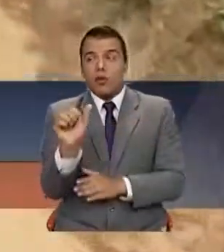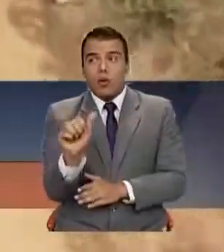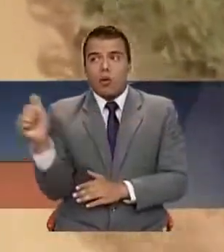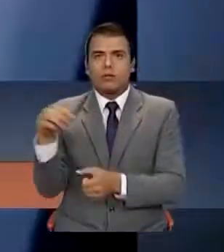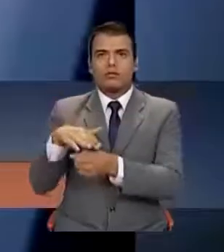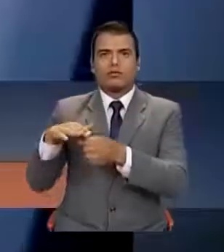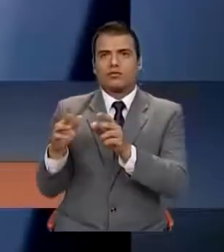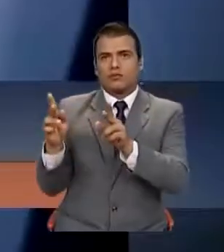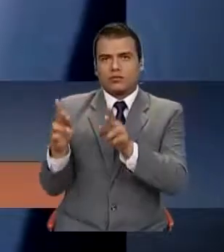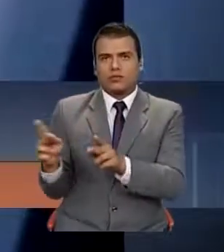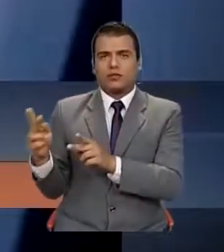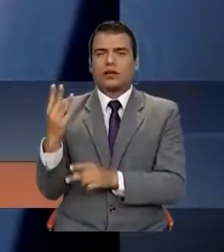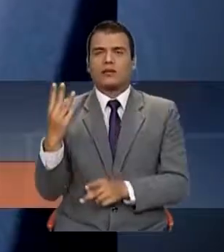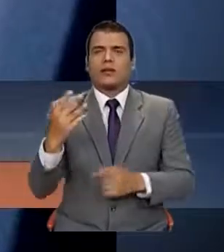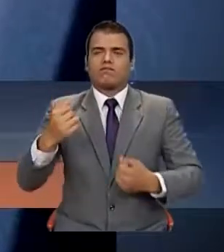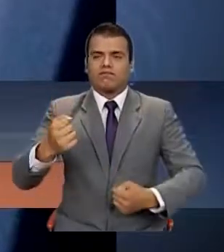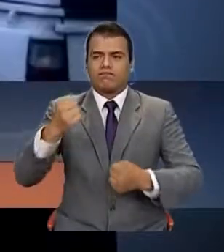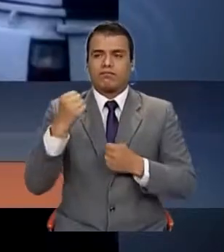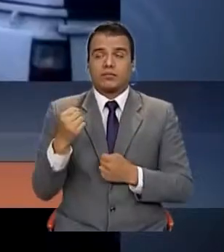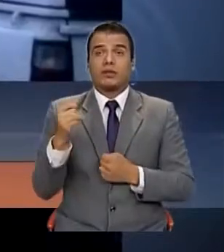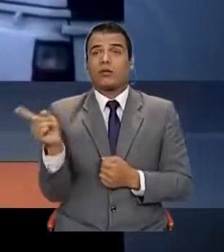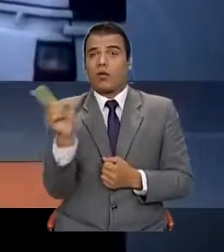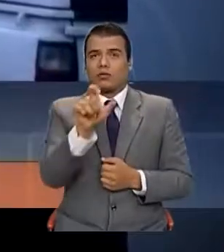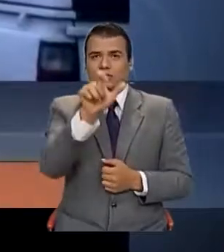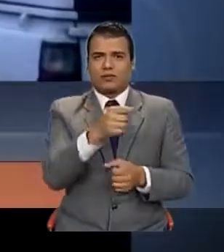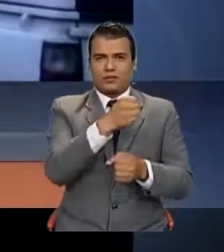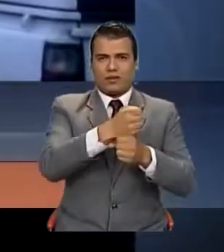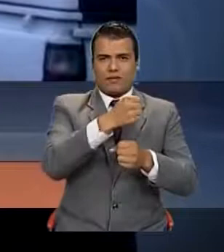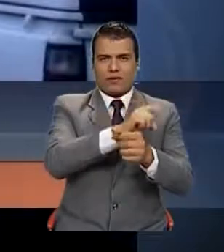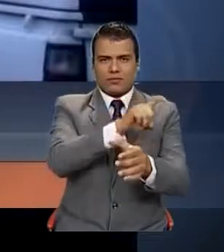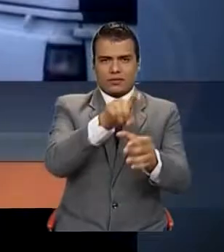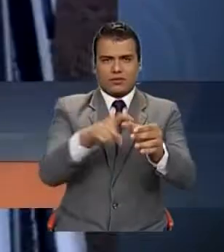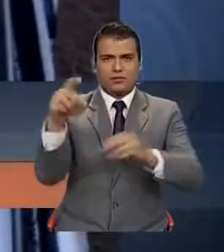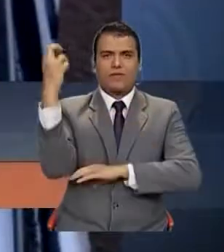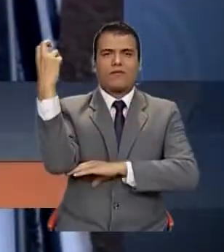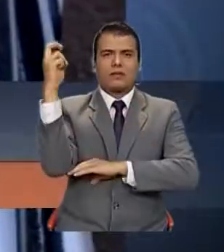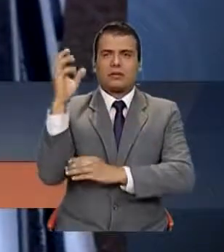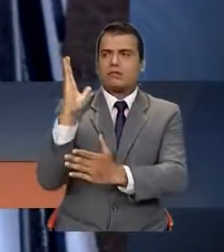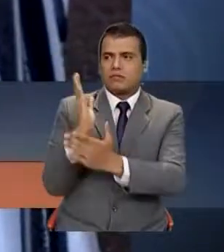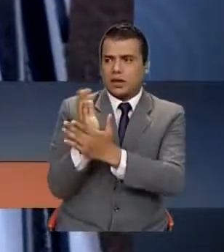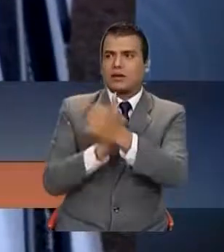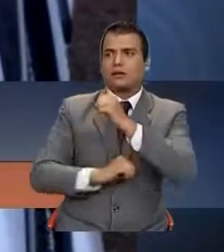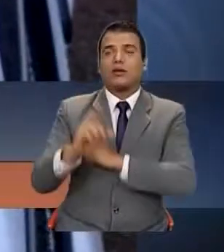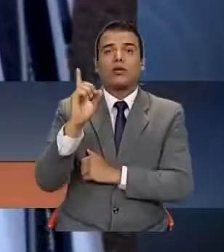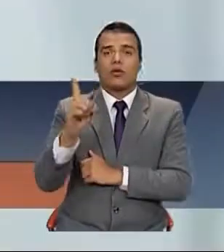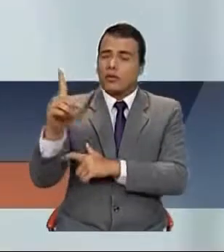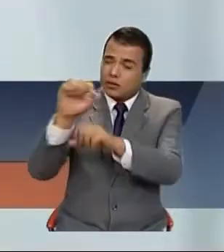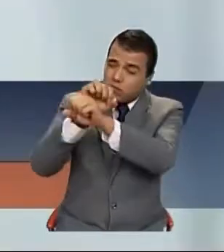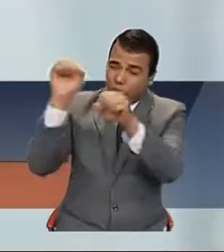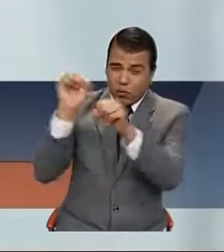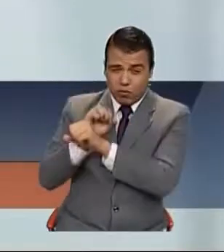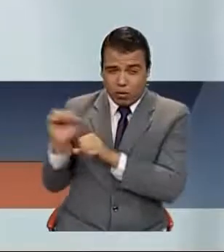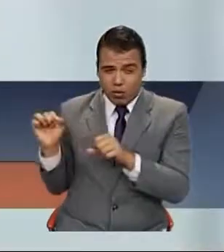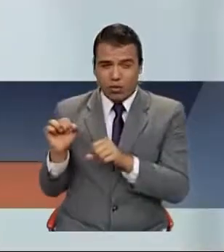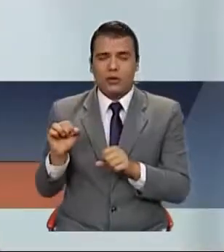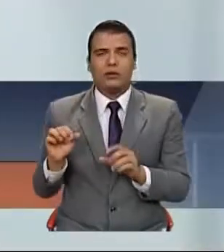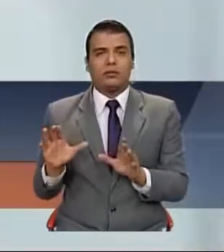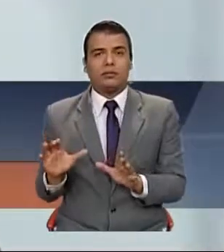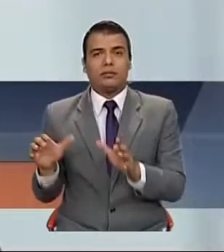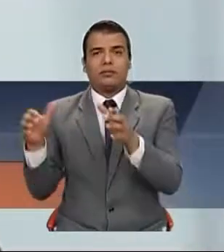agente del CTI de la Fiscalía resultaron heridos luego de ser atacados con explosivos. Al paso de la